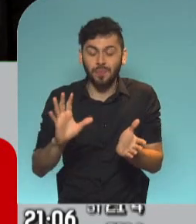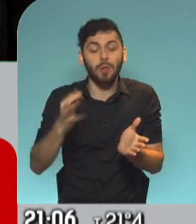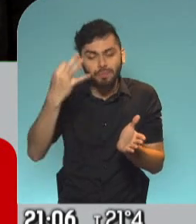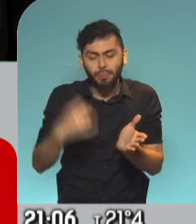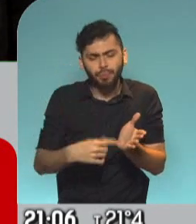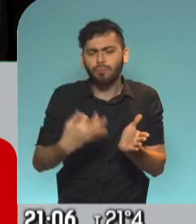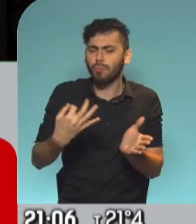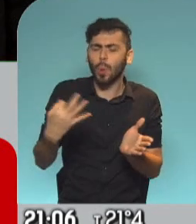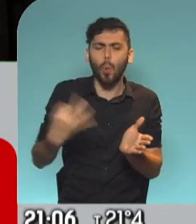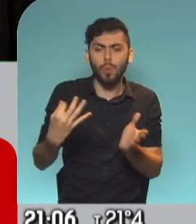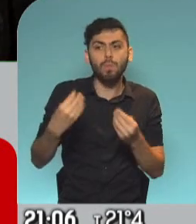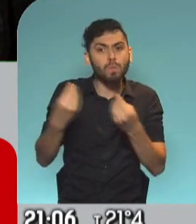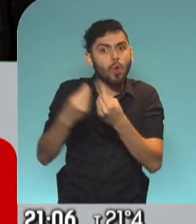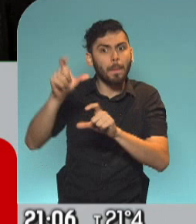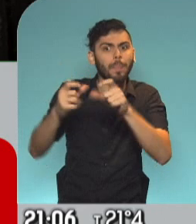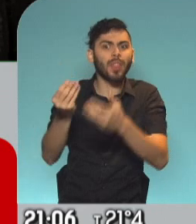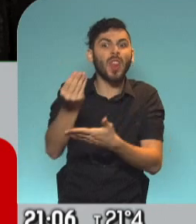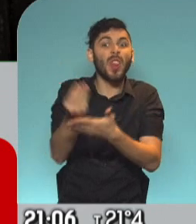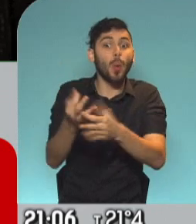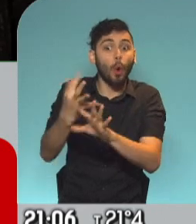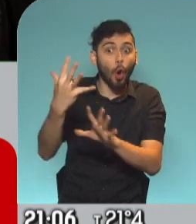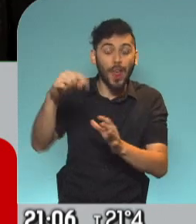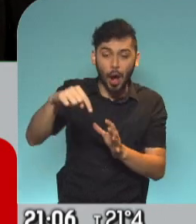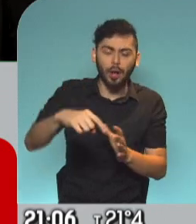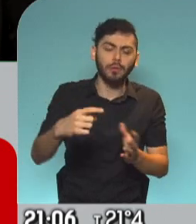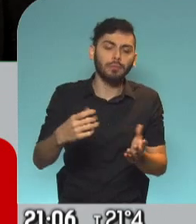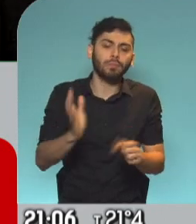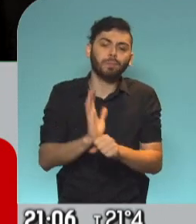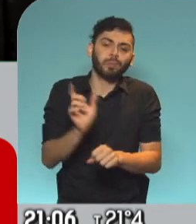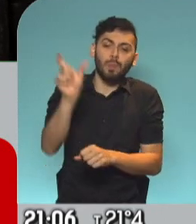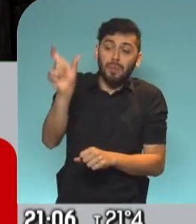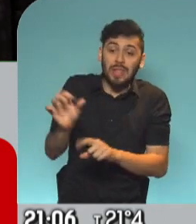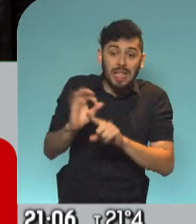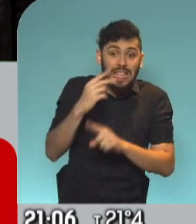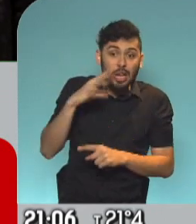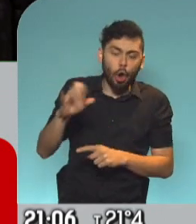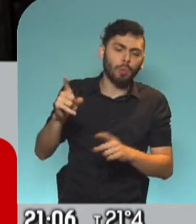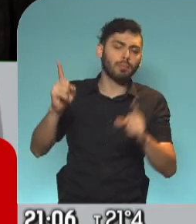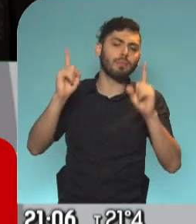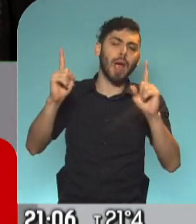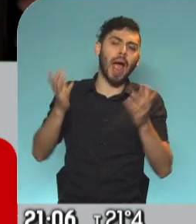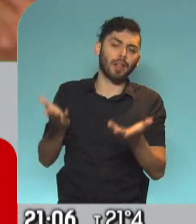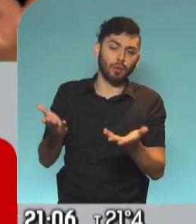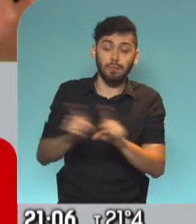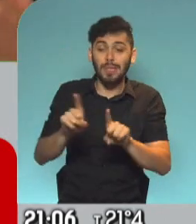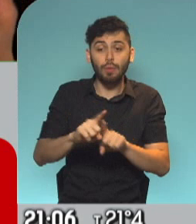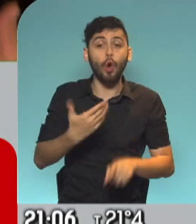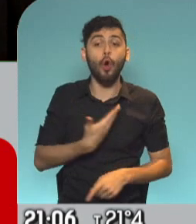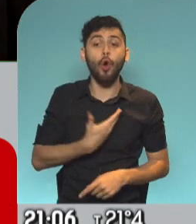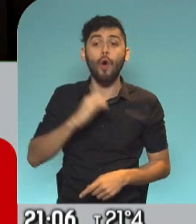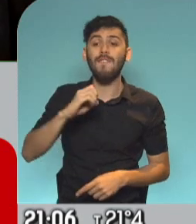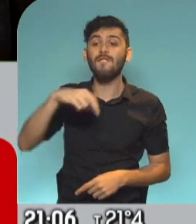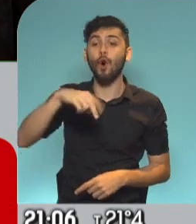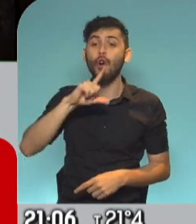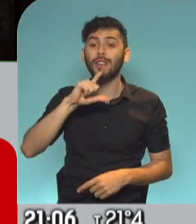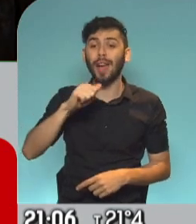grandes dibujantes que hoy lo han recordado como maestro. A él le costaba, inclusive ha mencionado cuando Fontana Rosa decía que Quino era un maestro,